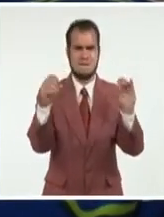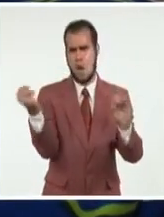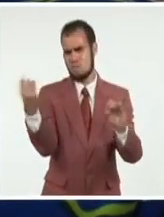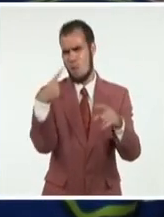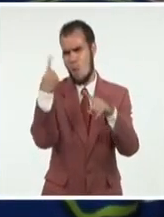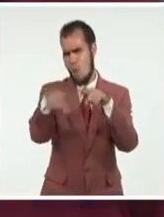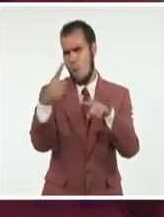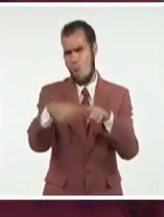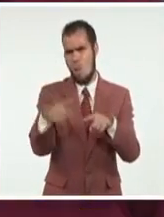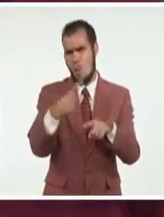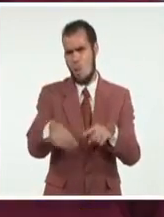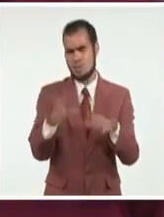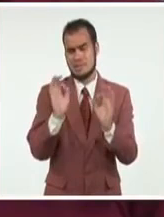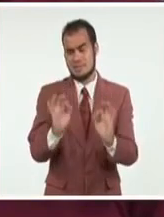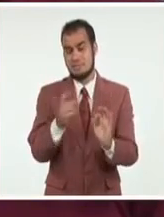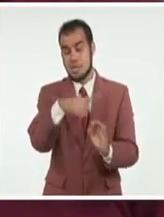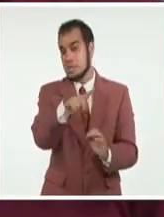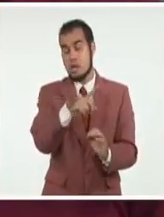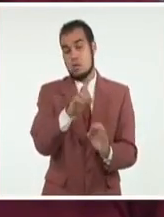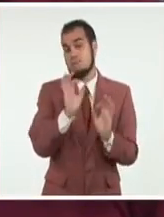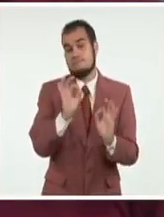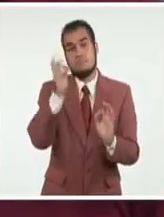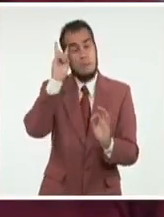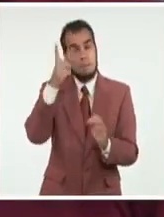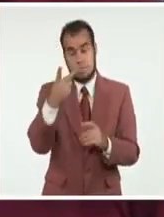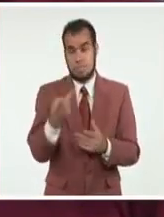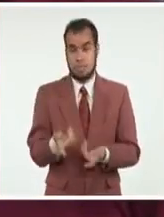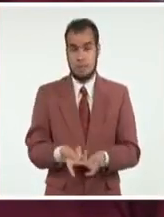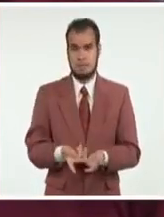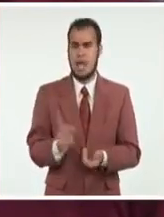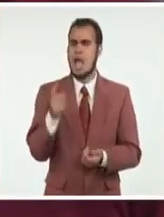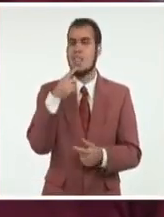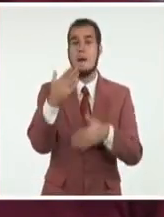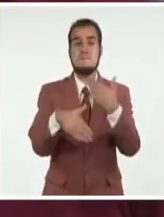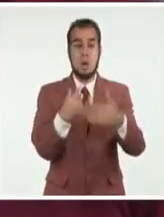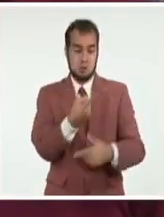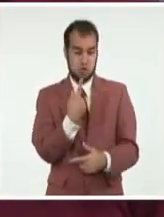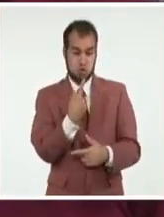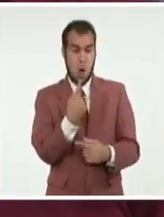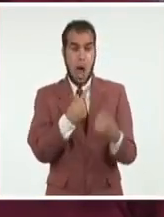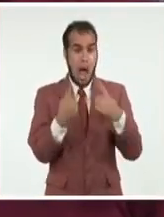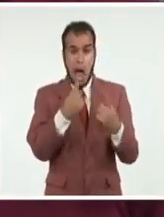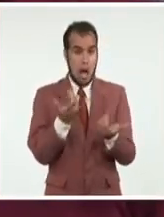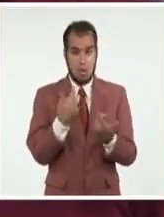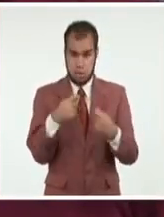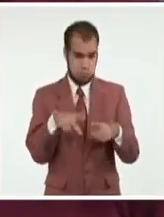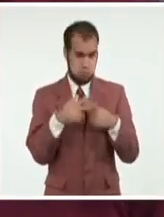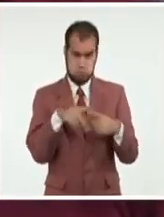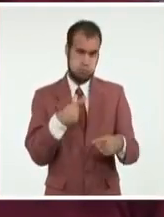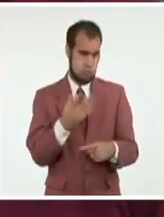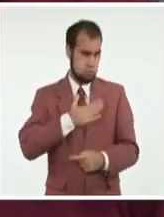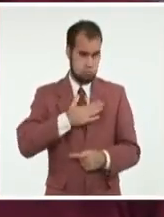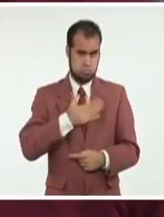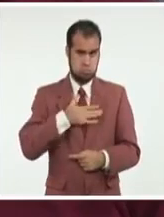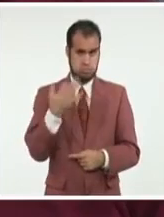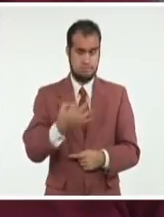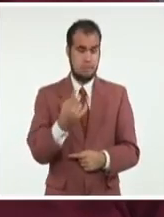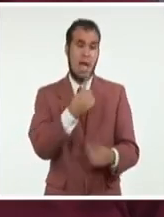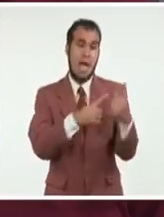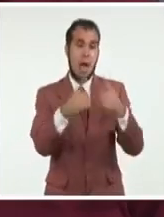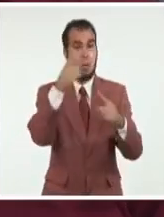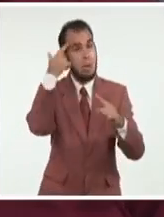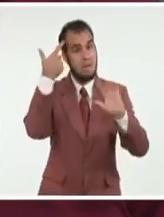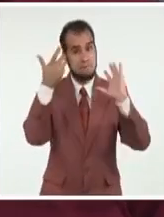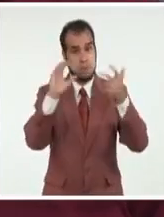que ponen es mentira. Porque los problemas nosotros hemos resuelto nosotros, no nadie. Y entonces se dejaron confundir a algunos.